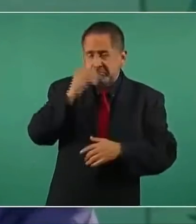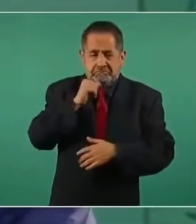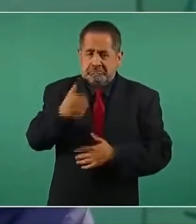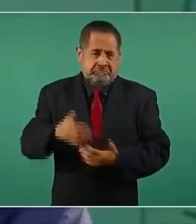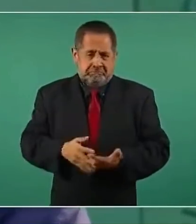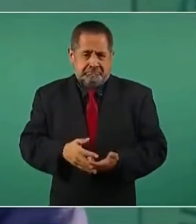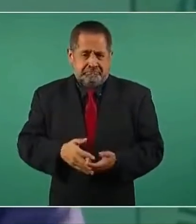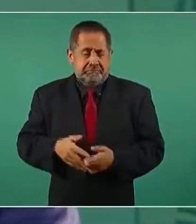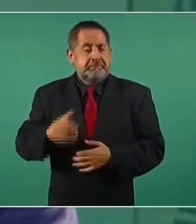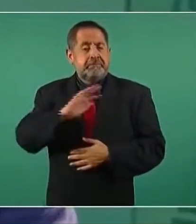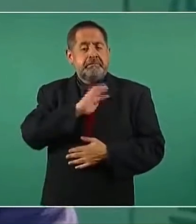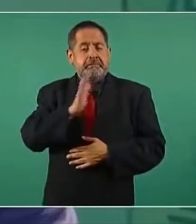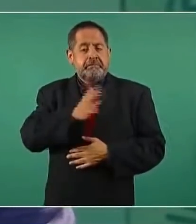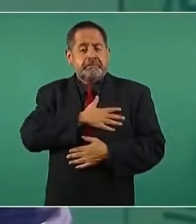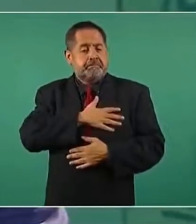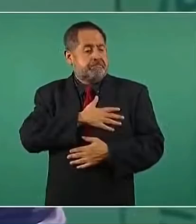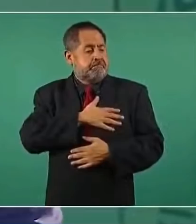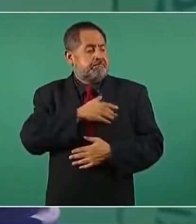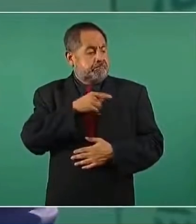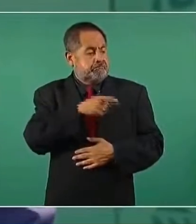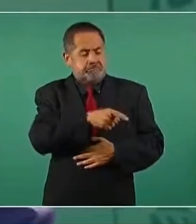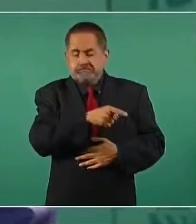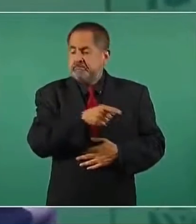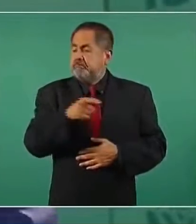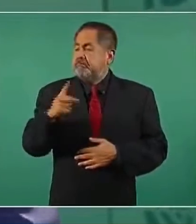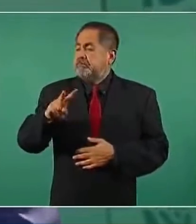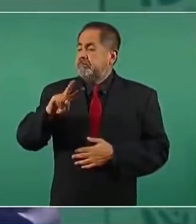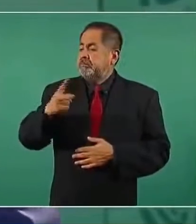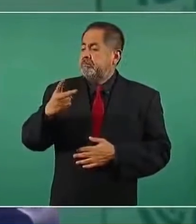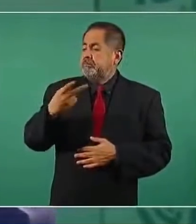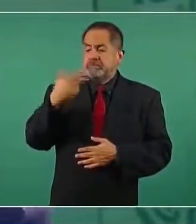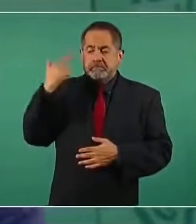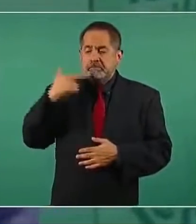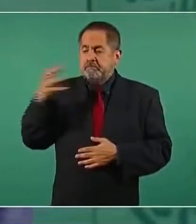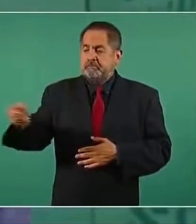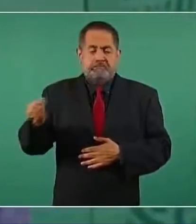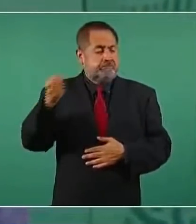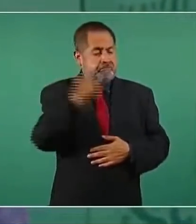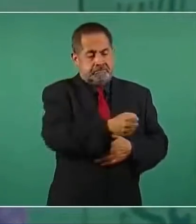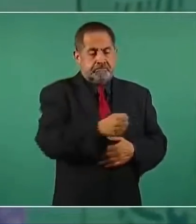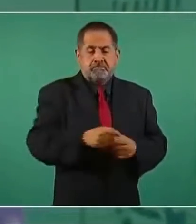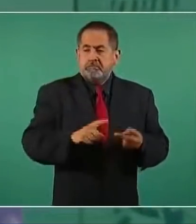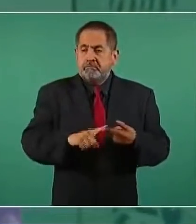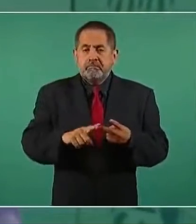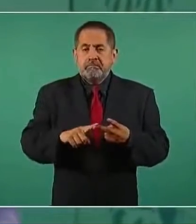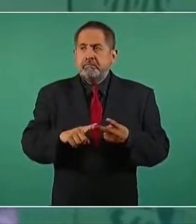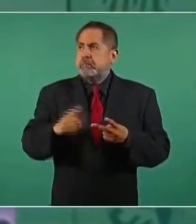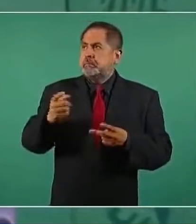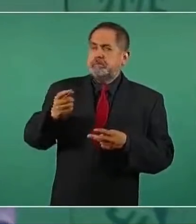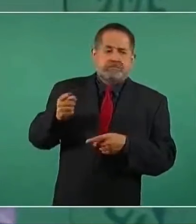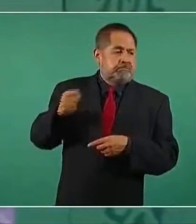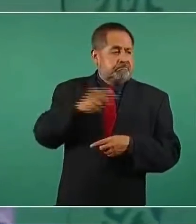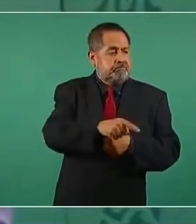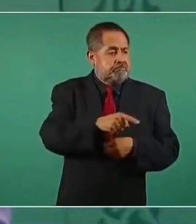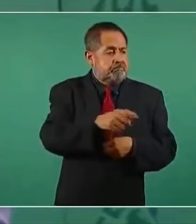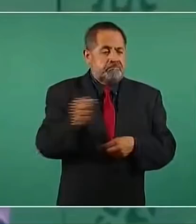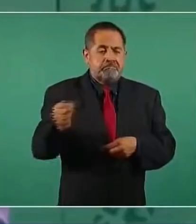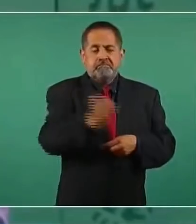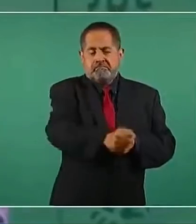España imponían a los virreyes y los virreyes imponían a los alcaldes mayores. 3